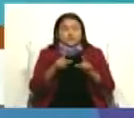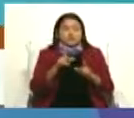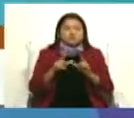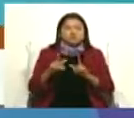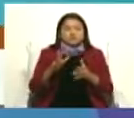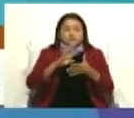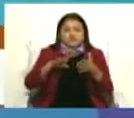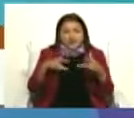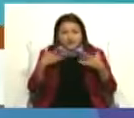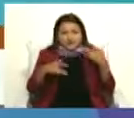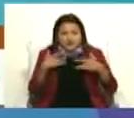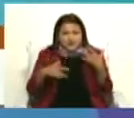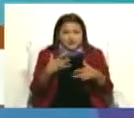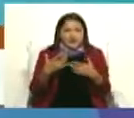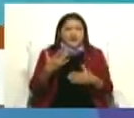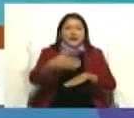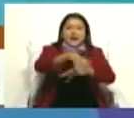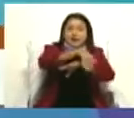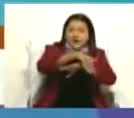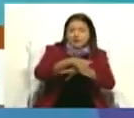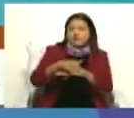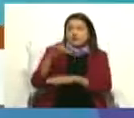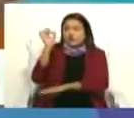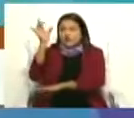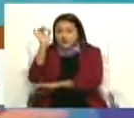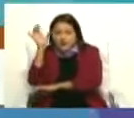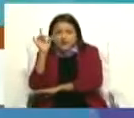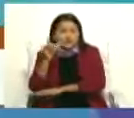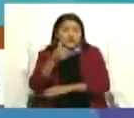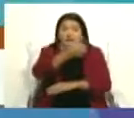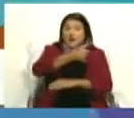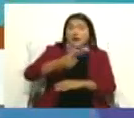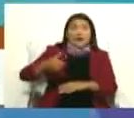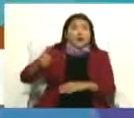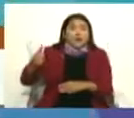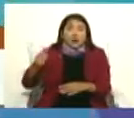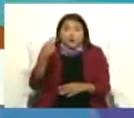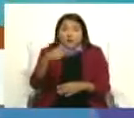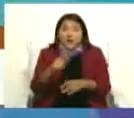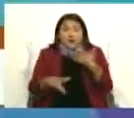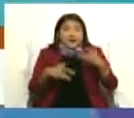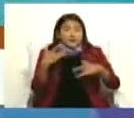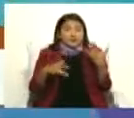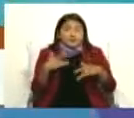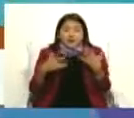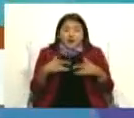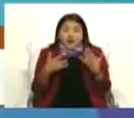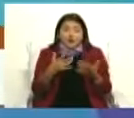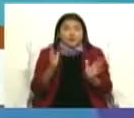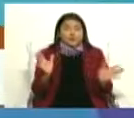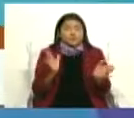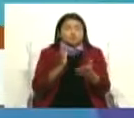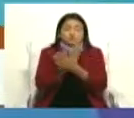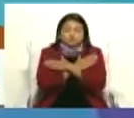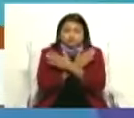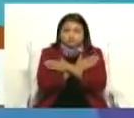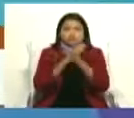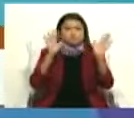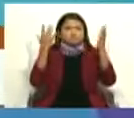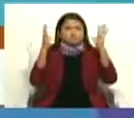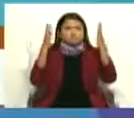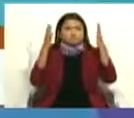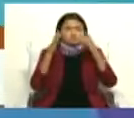su agenda de eventos, su agenda de conferencias en universidades, y es una de las cosas que nosotros más abrazamos de este